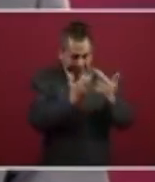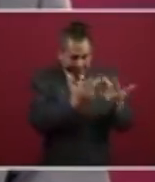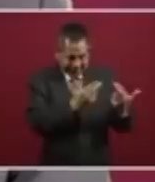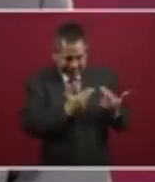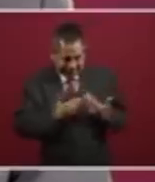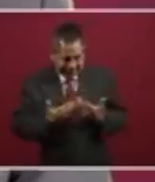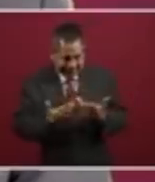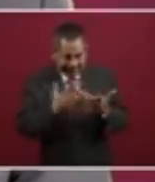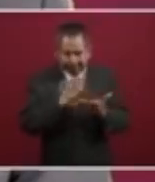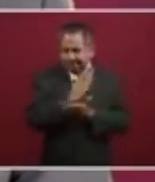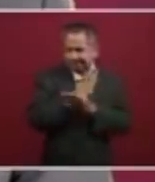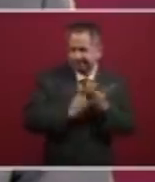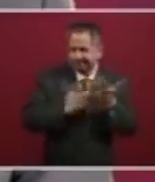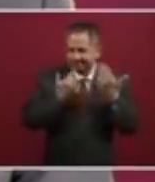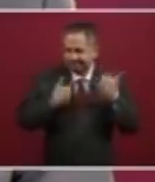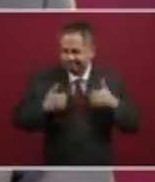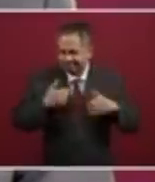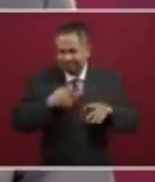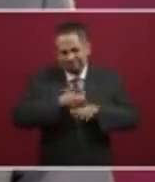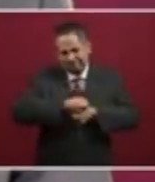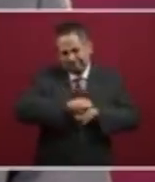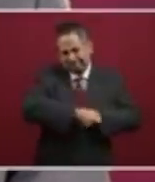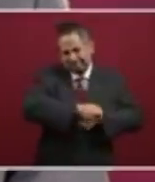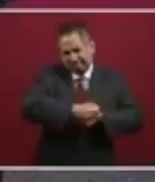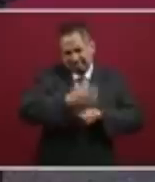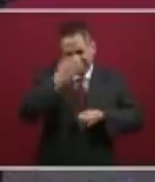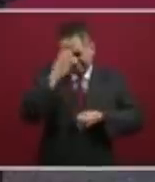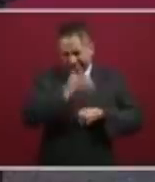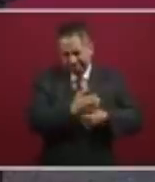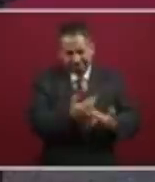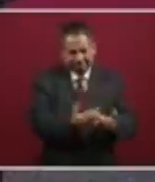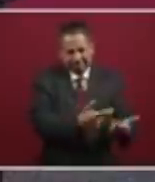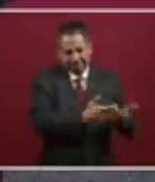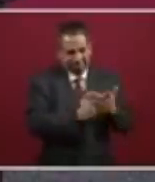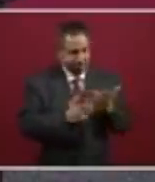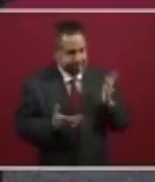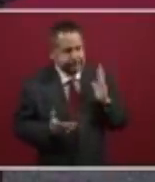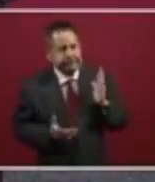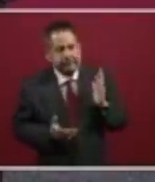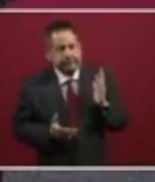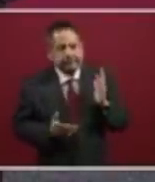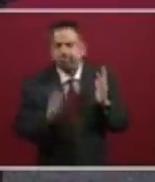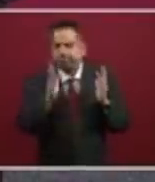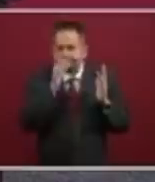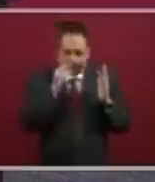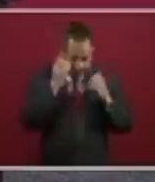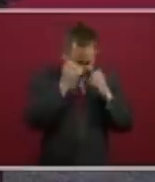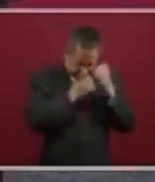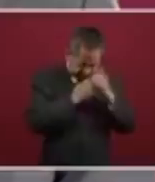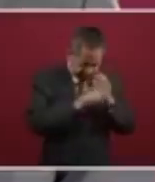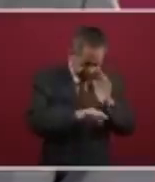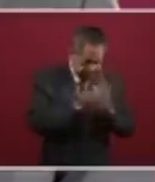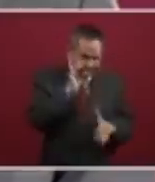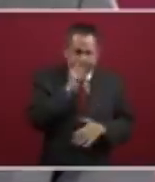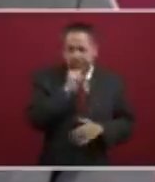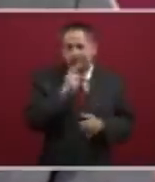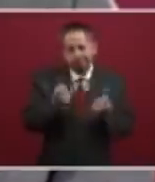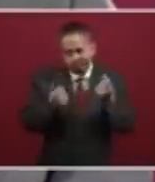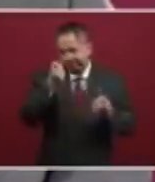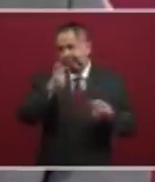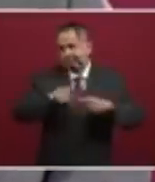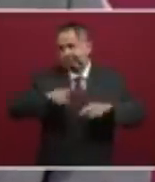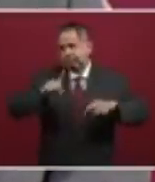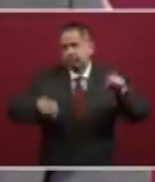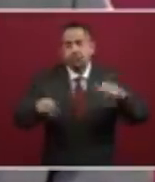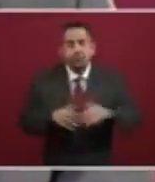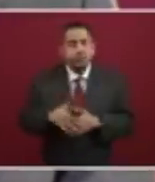pues lamentablemente, un maltrato que pudiera representar la imposibilidad de identificación. ¿Cuál